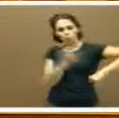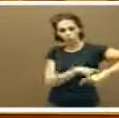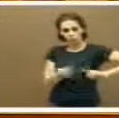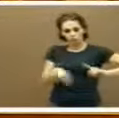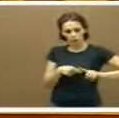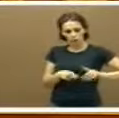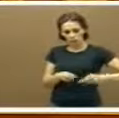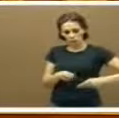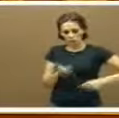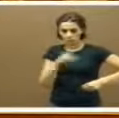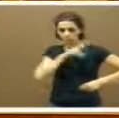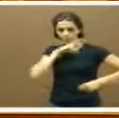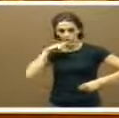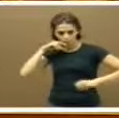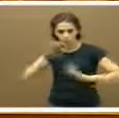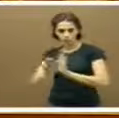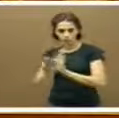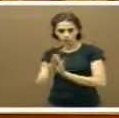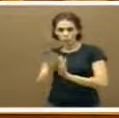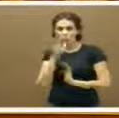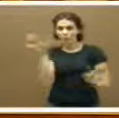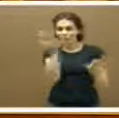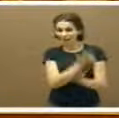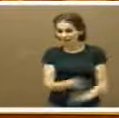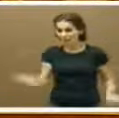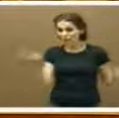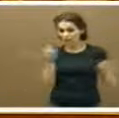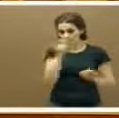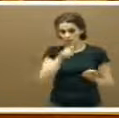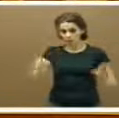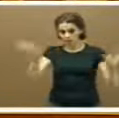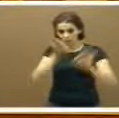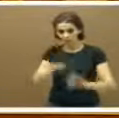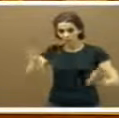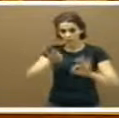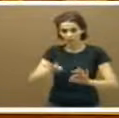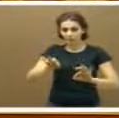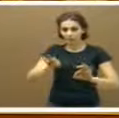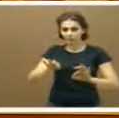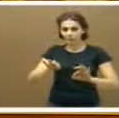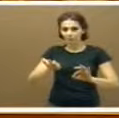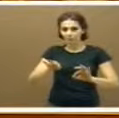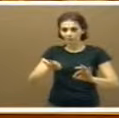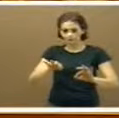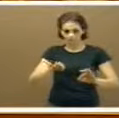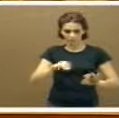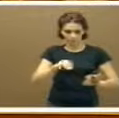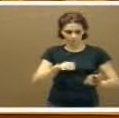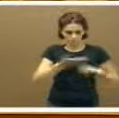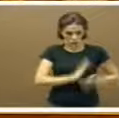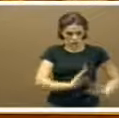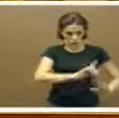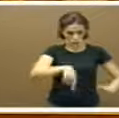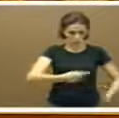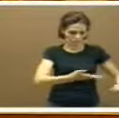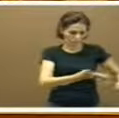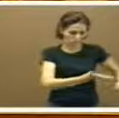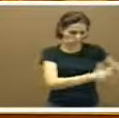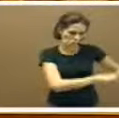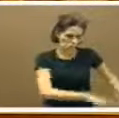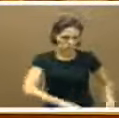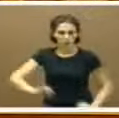adelante. Porque nadie, y repito, nadie va a venir a sacar a nuestros hijos adelante de